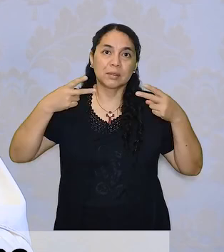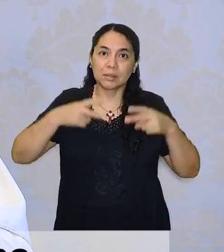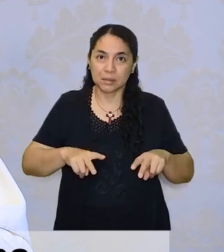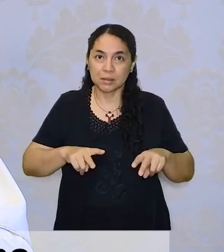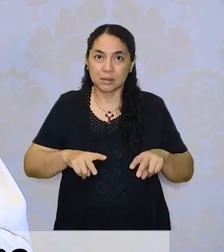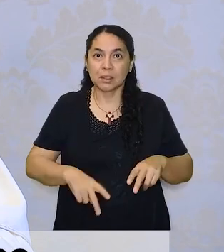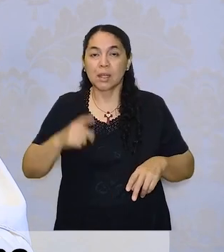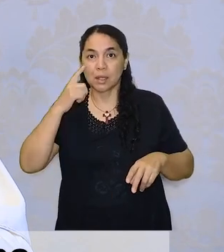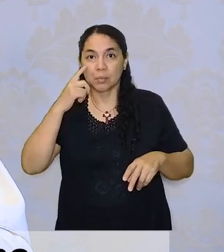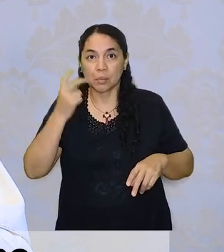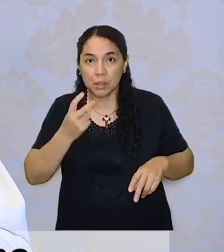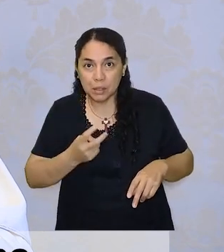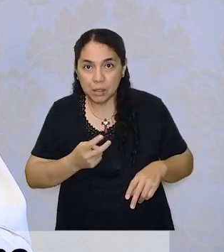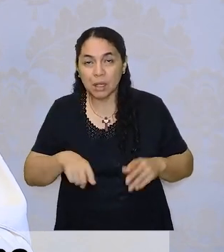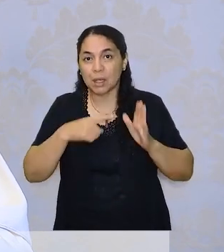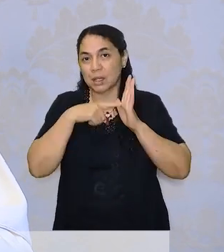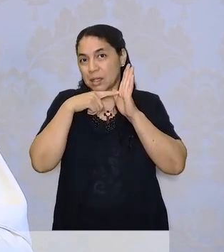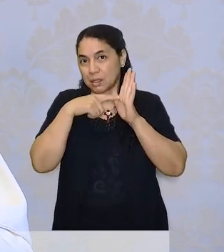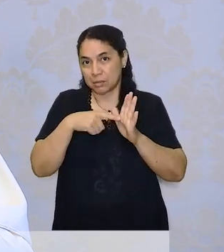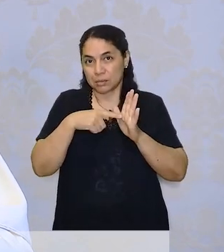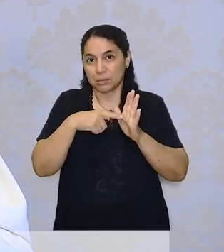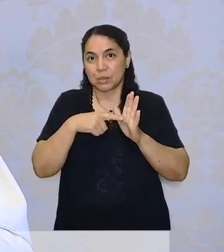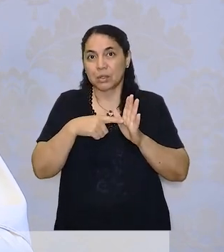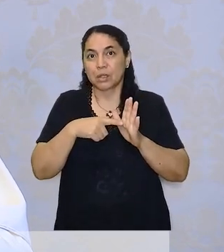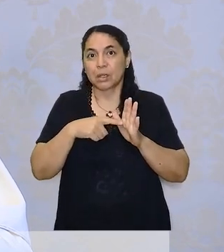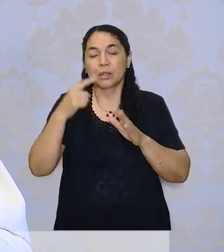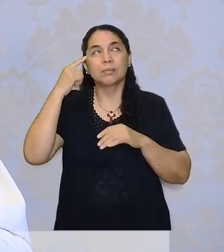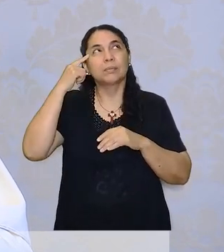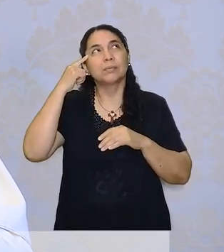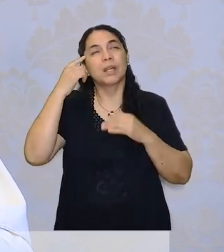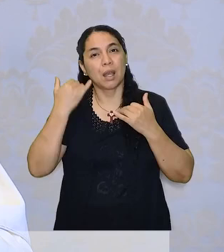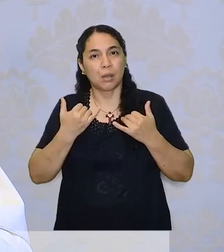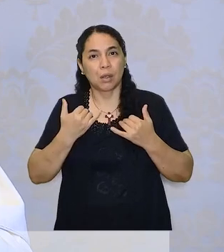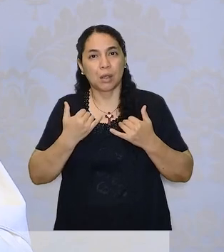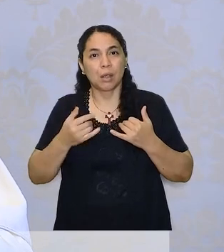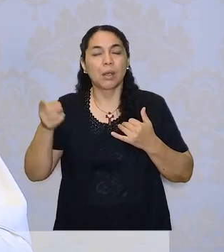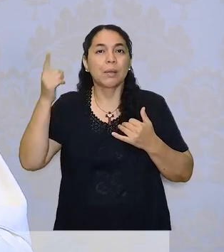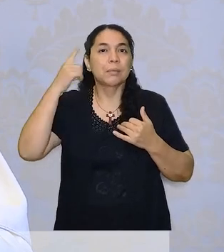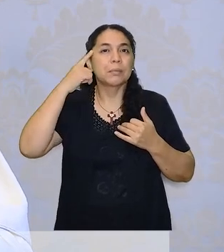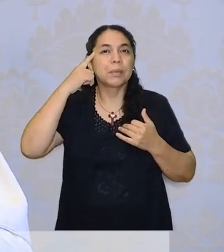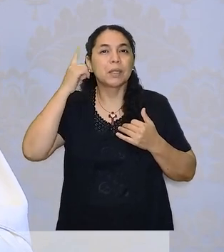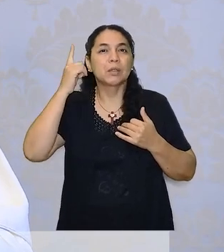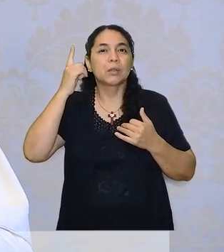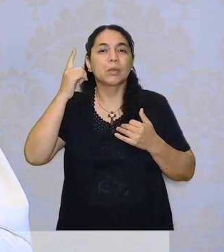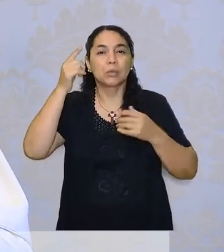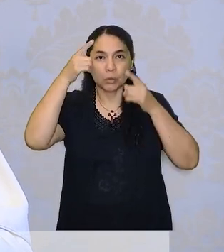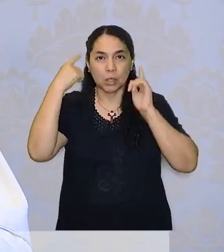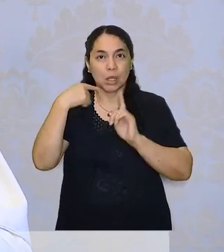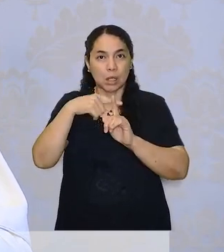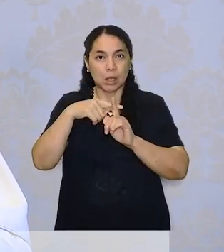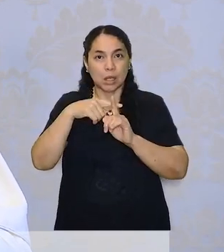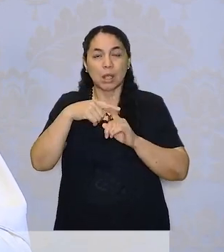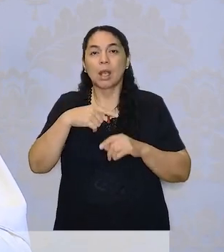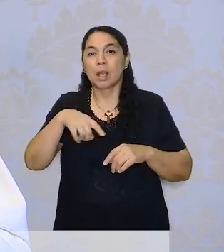ser además proactiva. Un ejemplo de ello que me viene a la mente ahora es un pensamiento